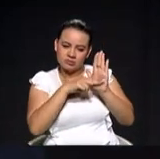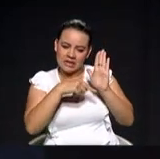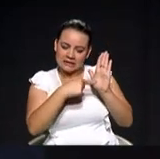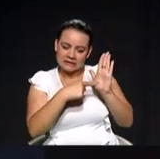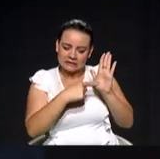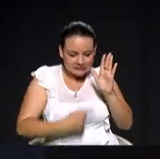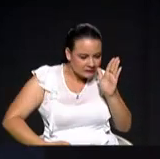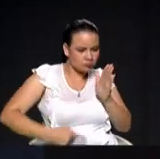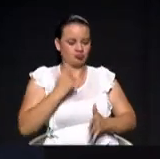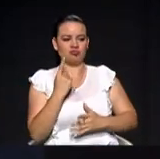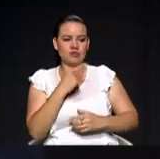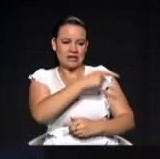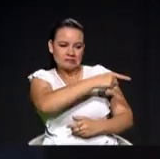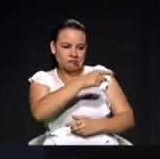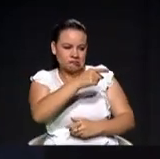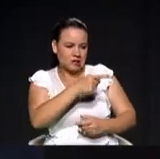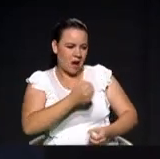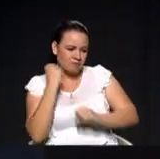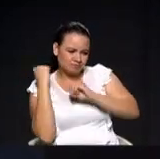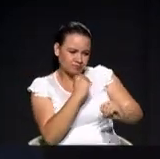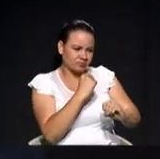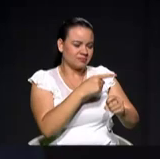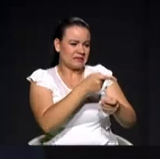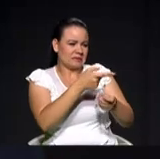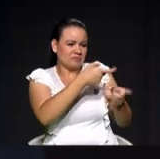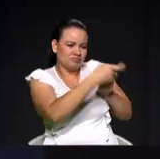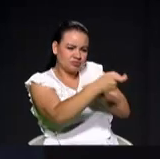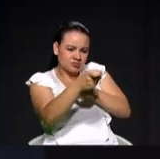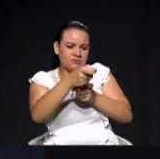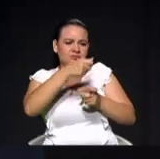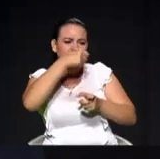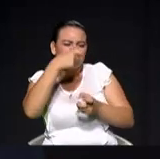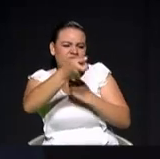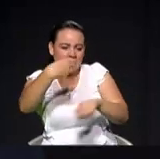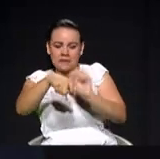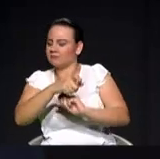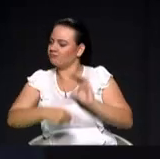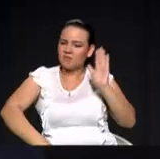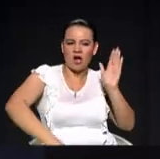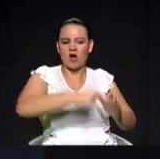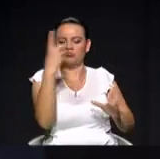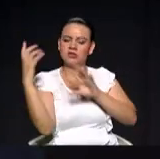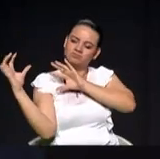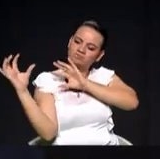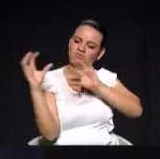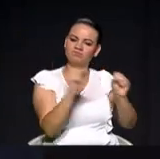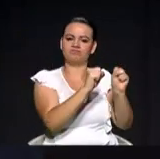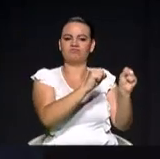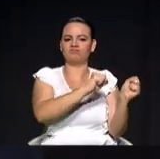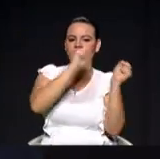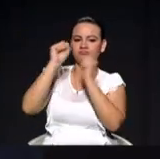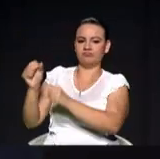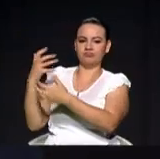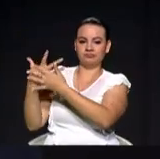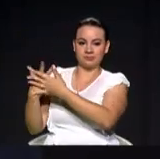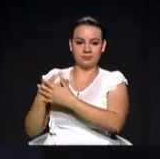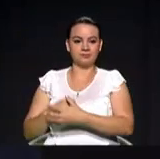tipo de delito y cualquier tipo de violencia políticas preventivas